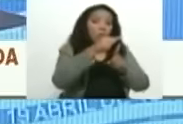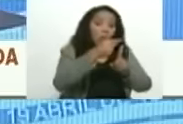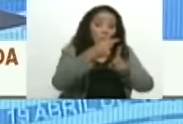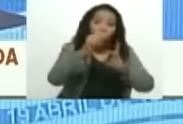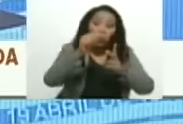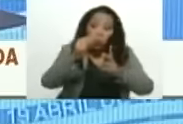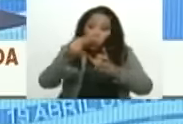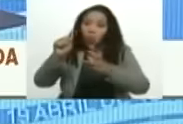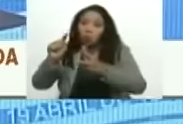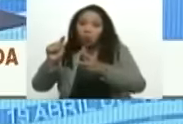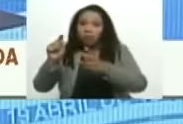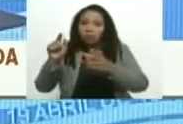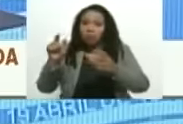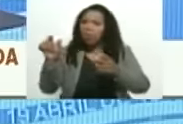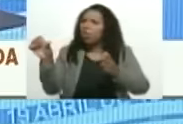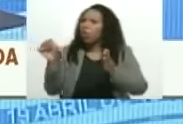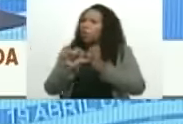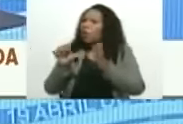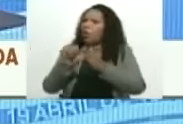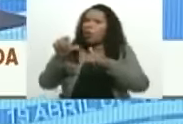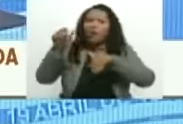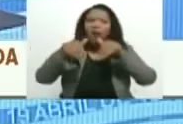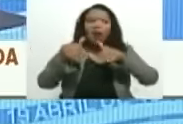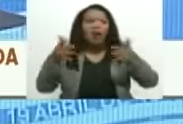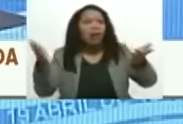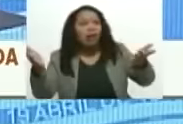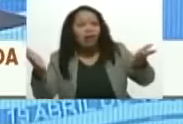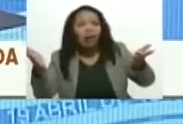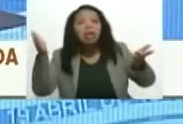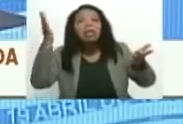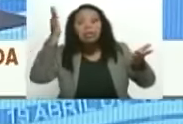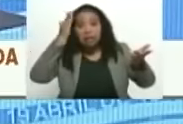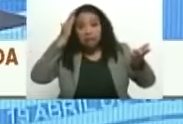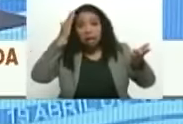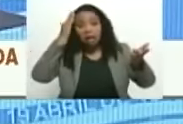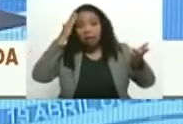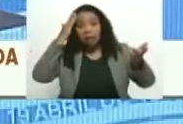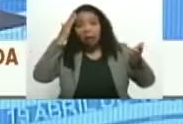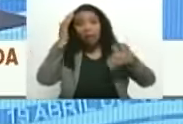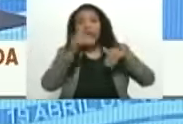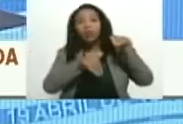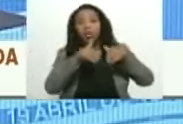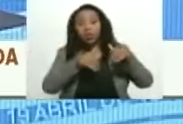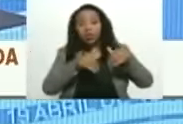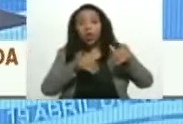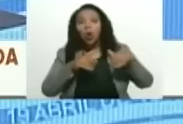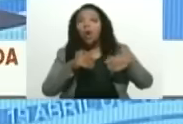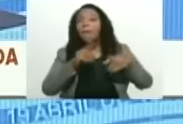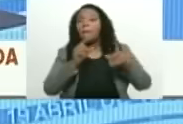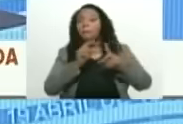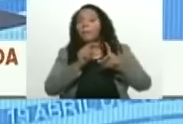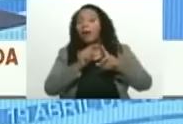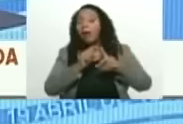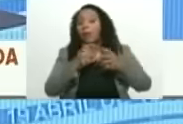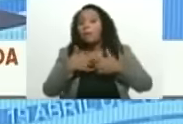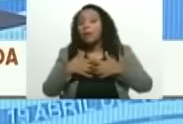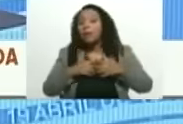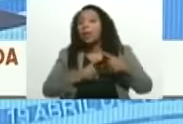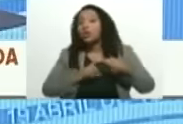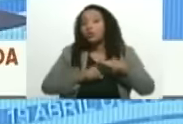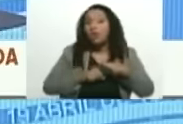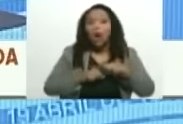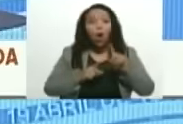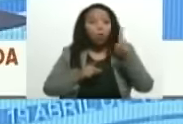o del otro, no sabían dónde votar. Sabían los votantes de Súmate a dónde tenían que ir a votar y les decían, tú vas para acá, tú vas